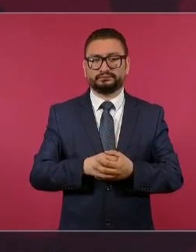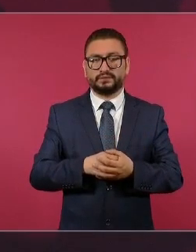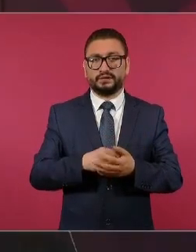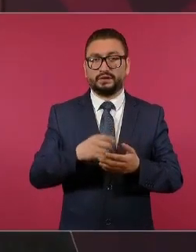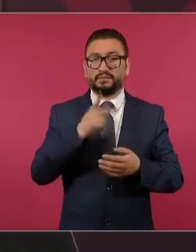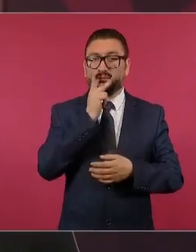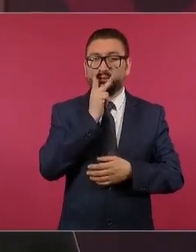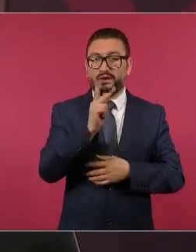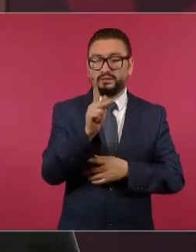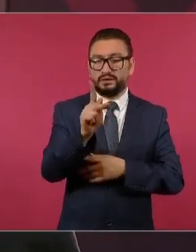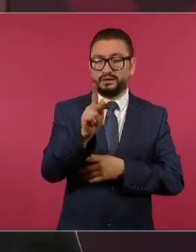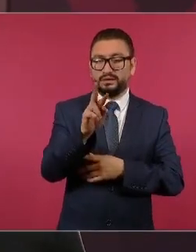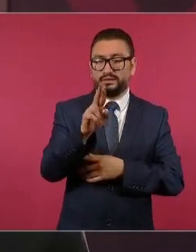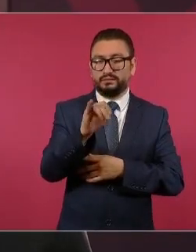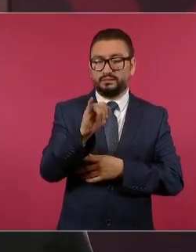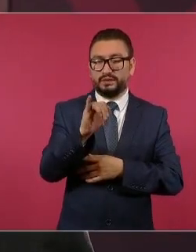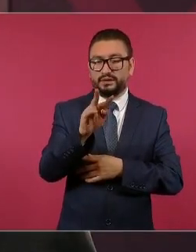privatizar es